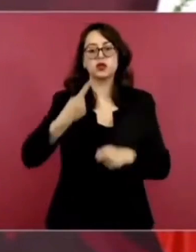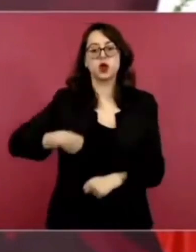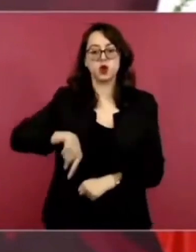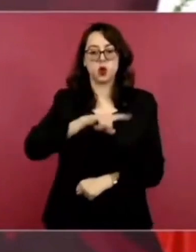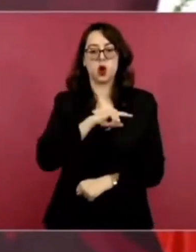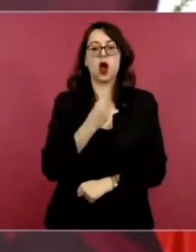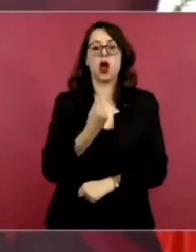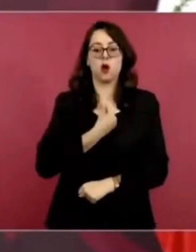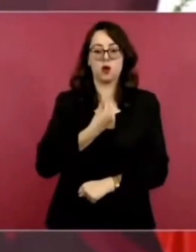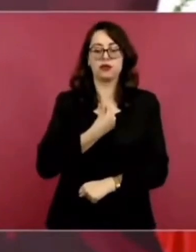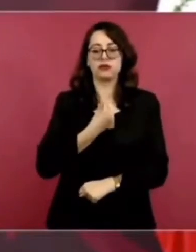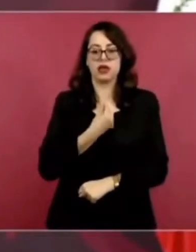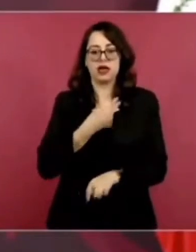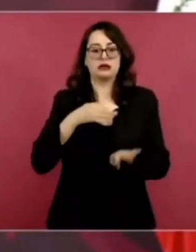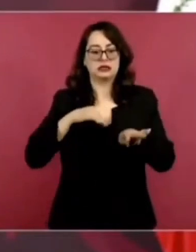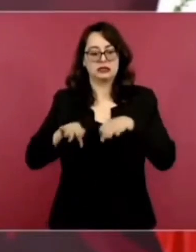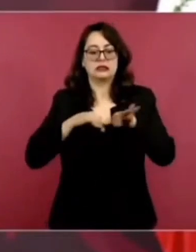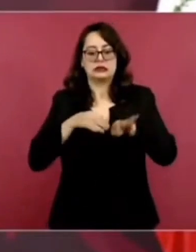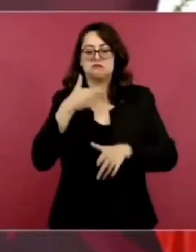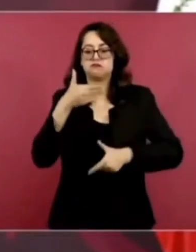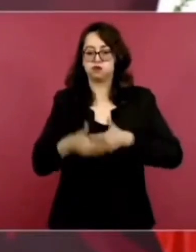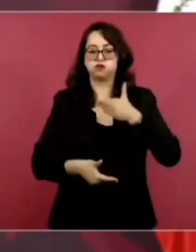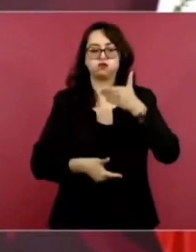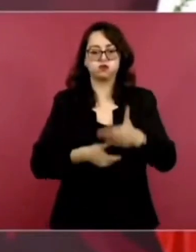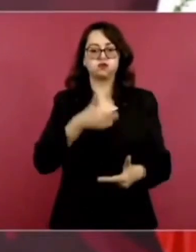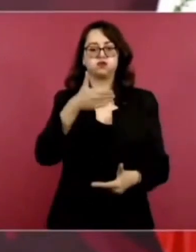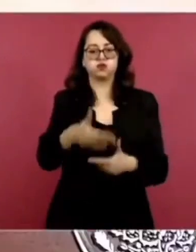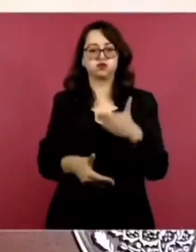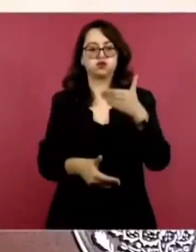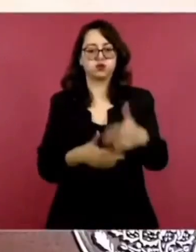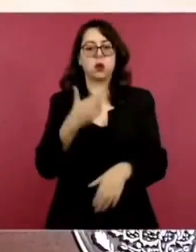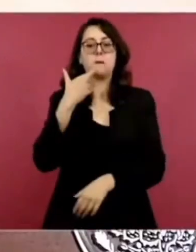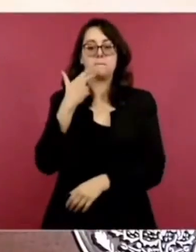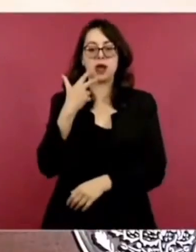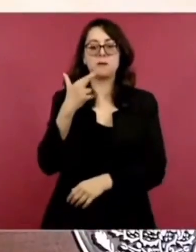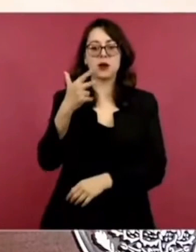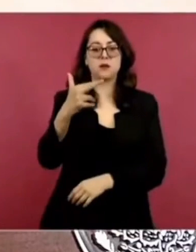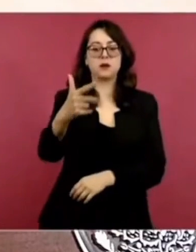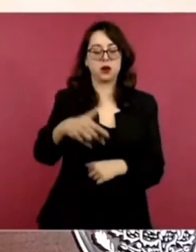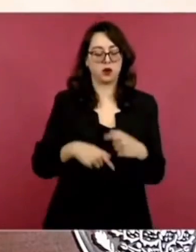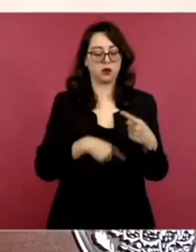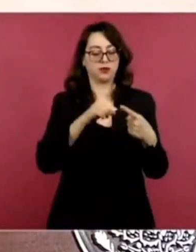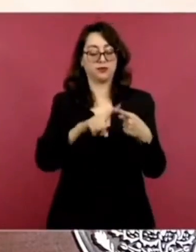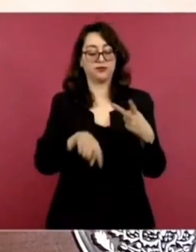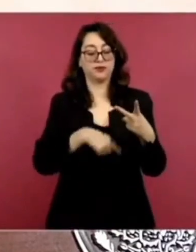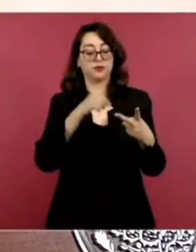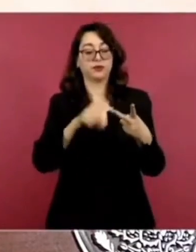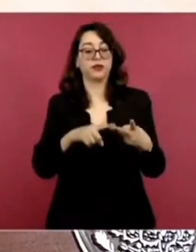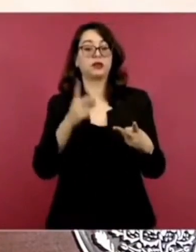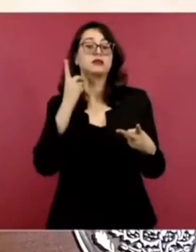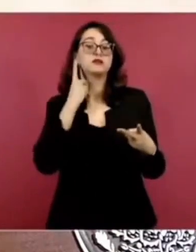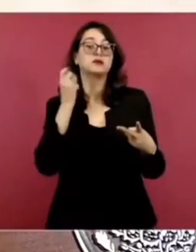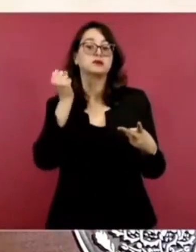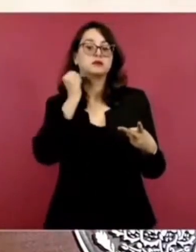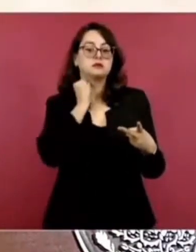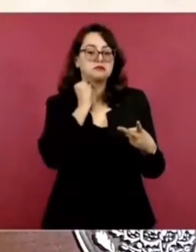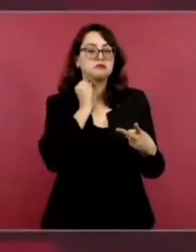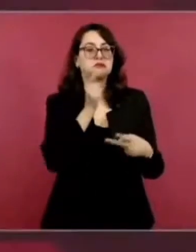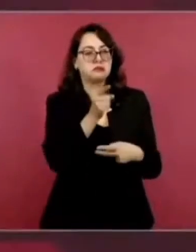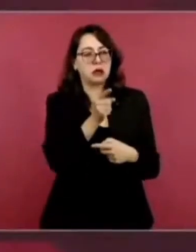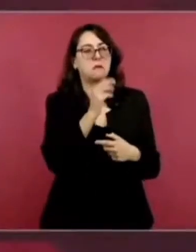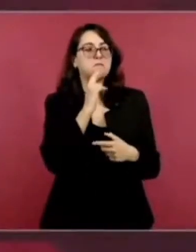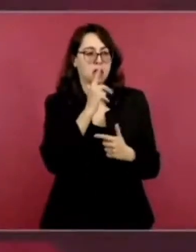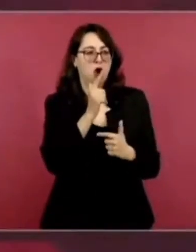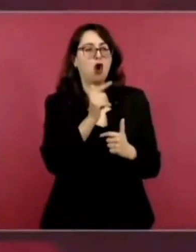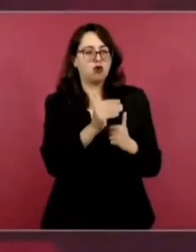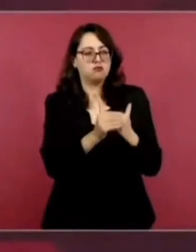Y así hemos avanzado. Y también se ha avanzado en el legislativo, pero en el judicial,